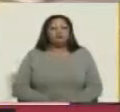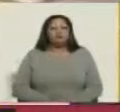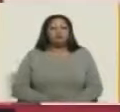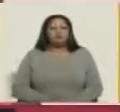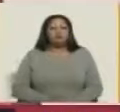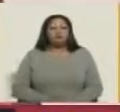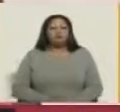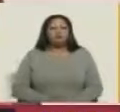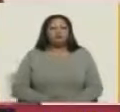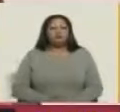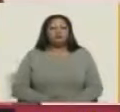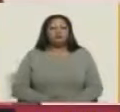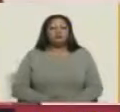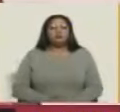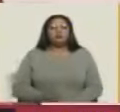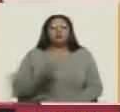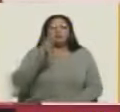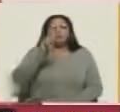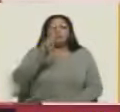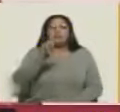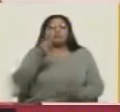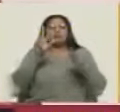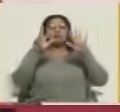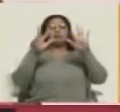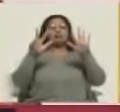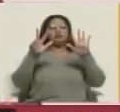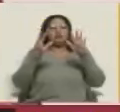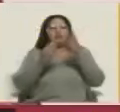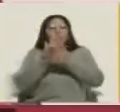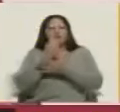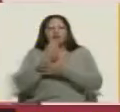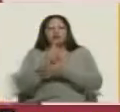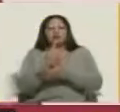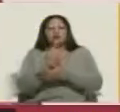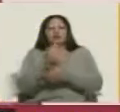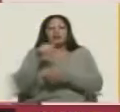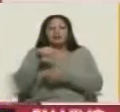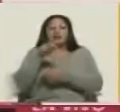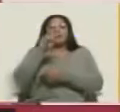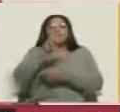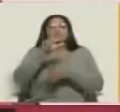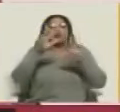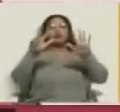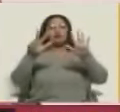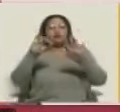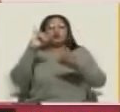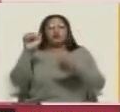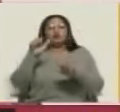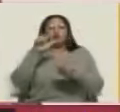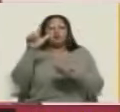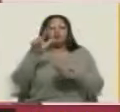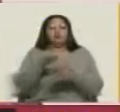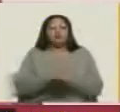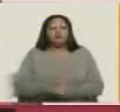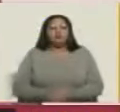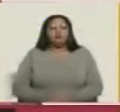Sí. Eso era el 28 de mayo. Este es el 28 de julio. Vamos a